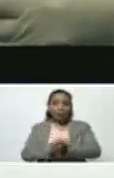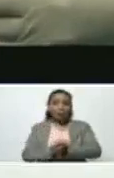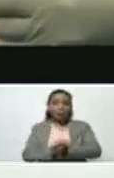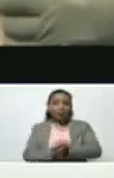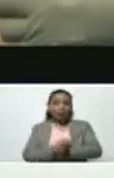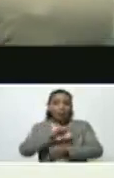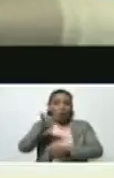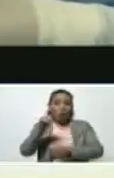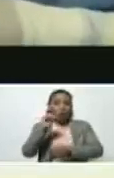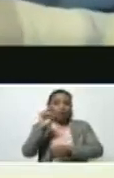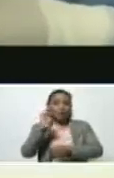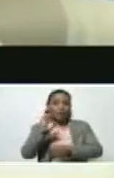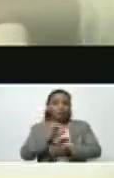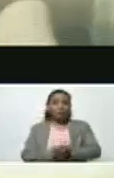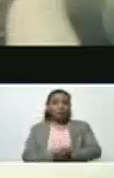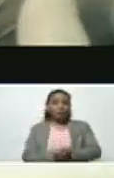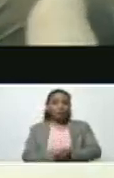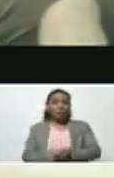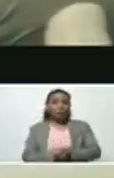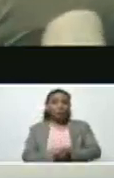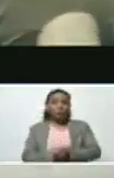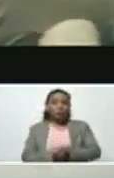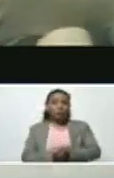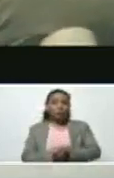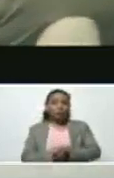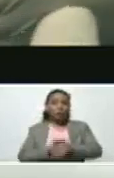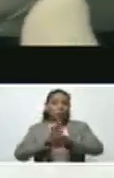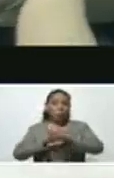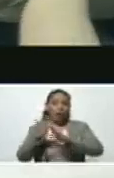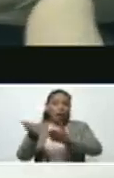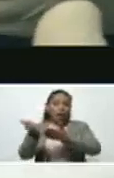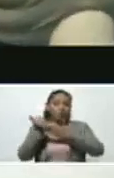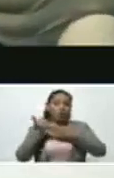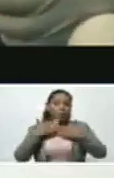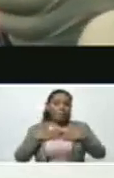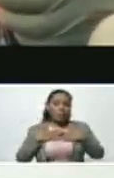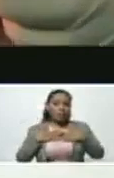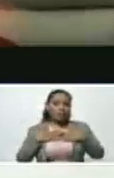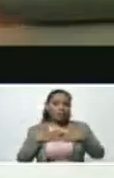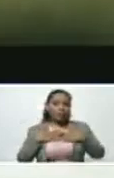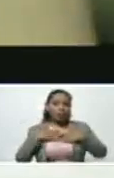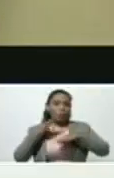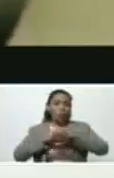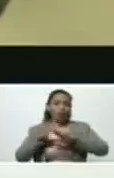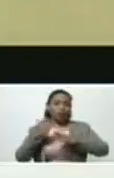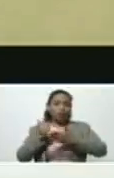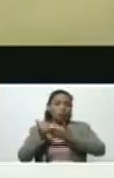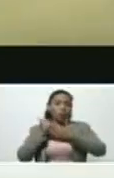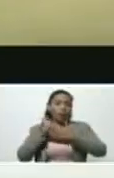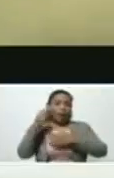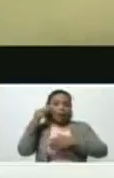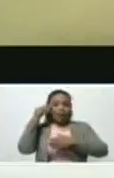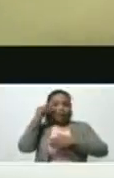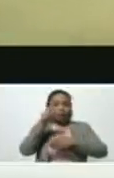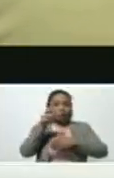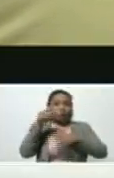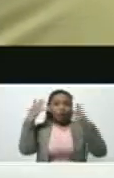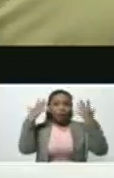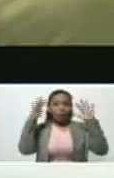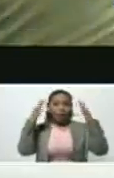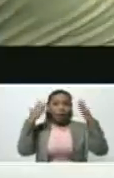a José Caldián por ayudarme y poder recuperar la vista un poquito. Bueno, un aplauso,